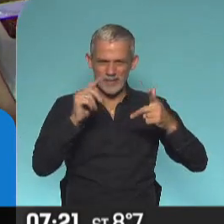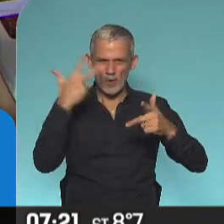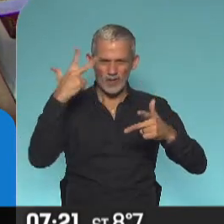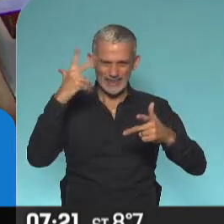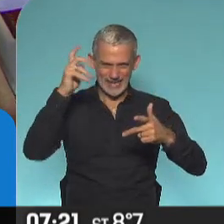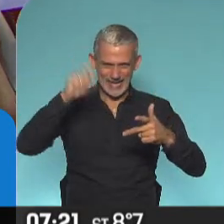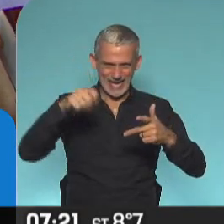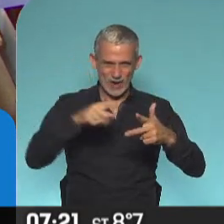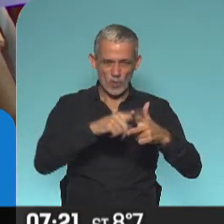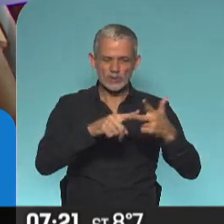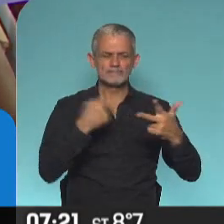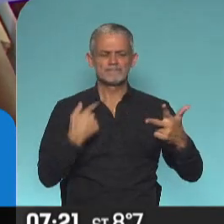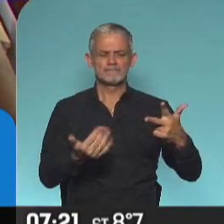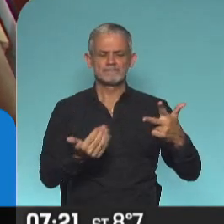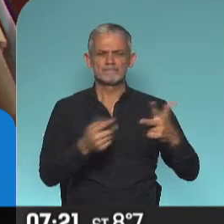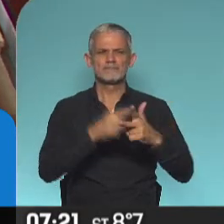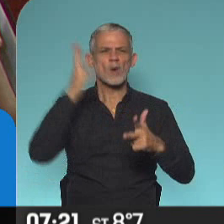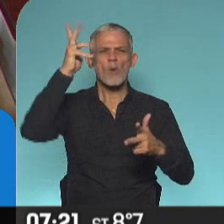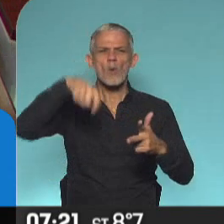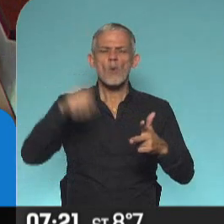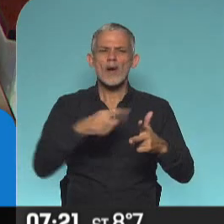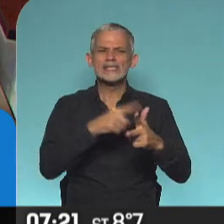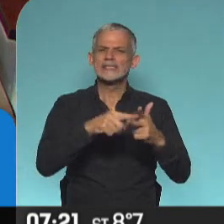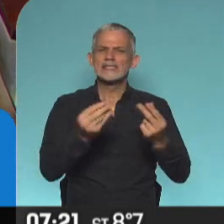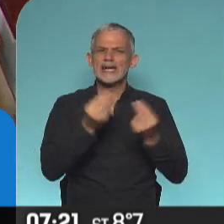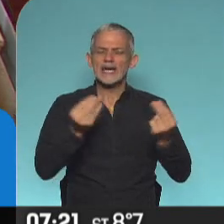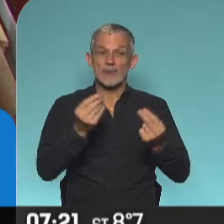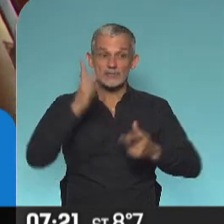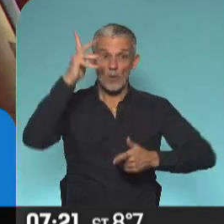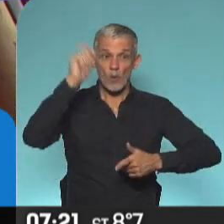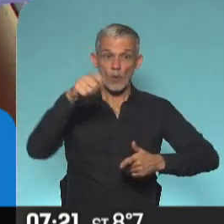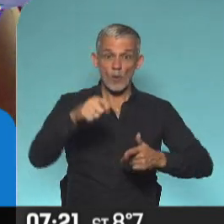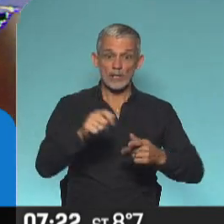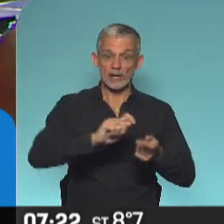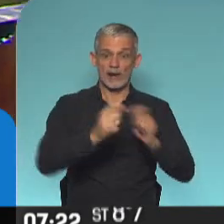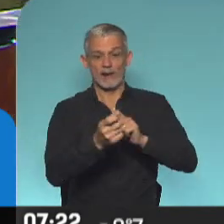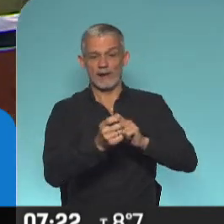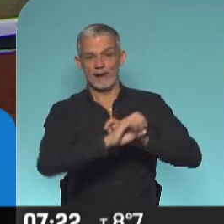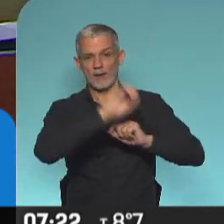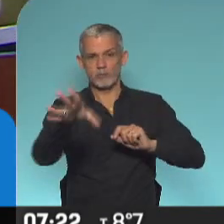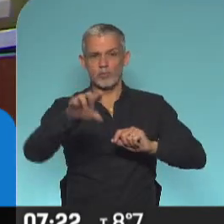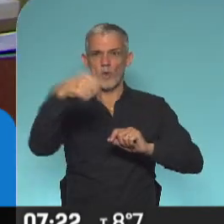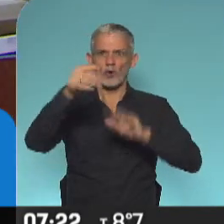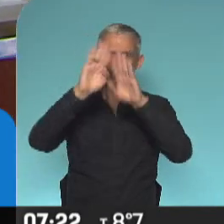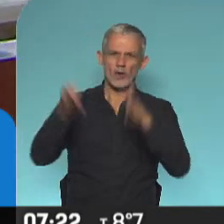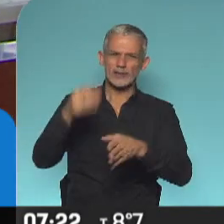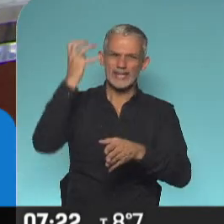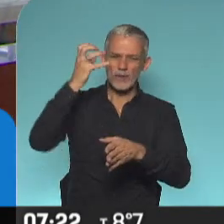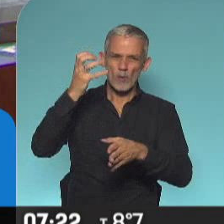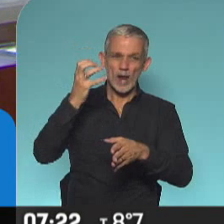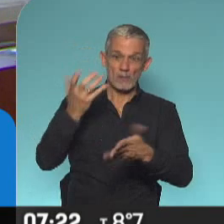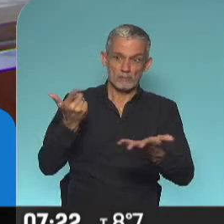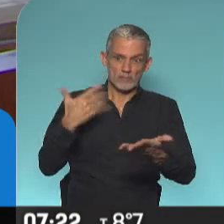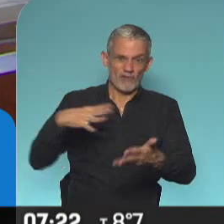la necesidad de rever qué pasa justamente cuando un juez es trasladado hacia otro tribunal sin el